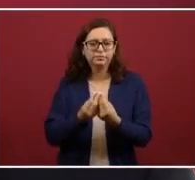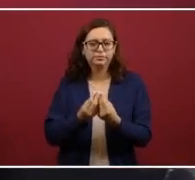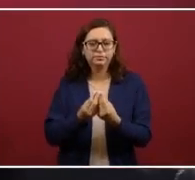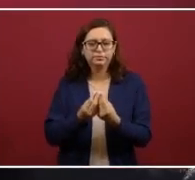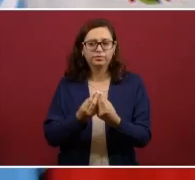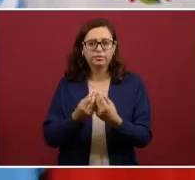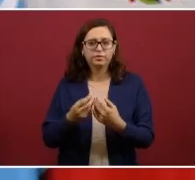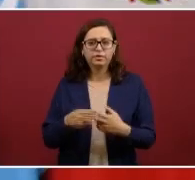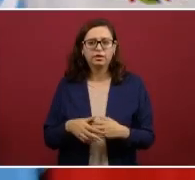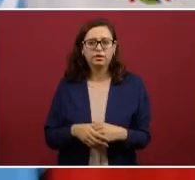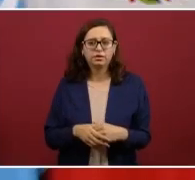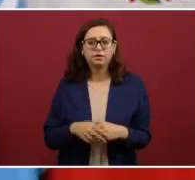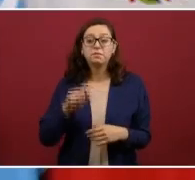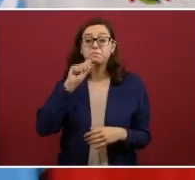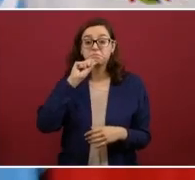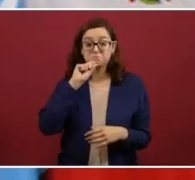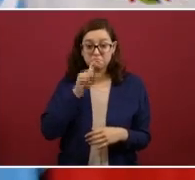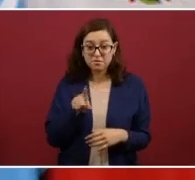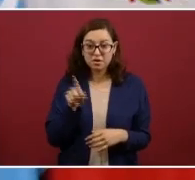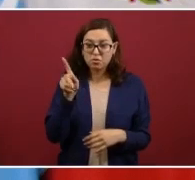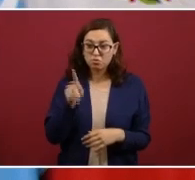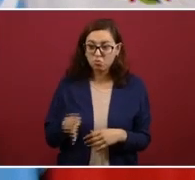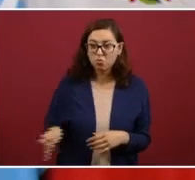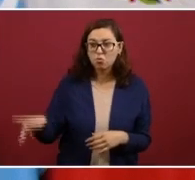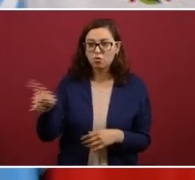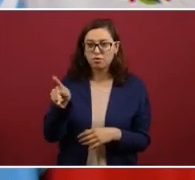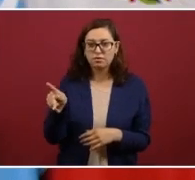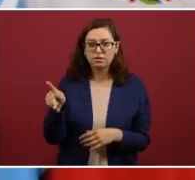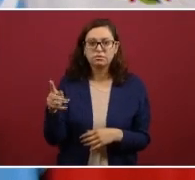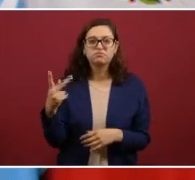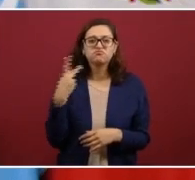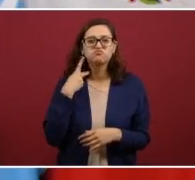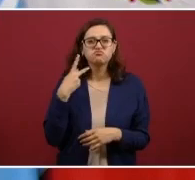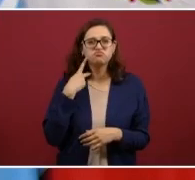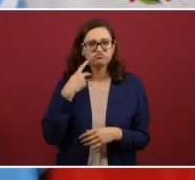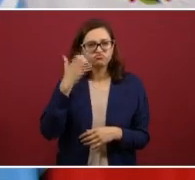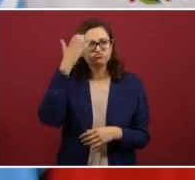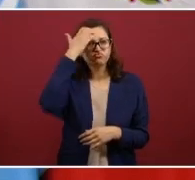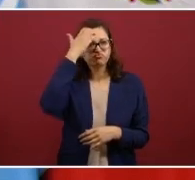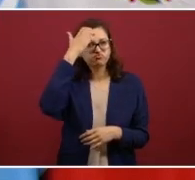y no solo eso, un pueblo politizado, consciente.